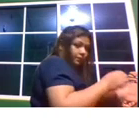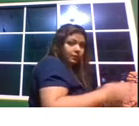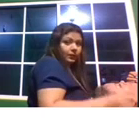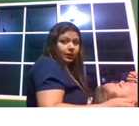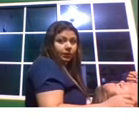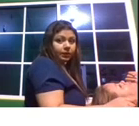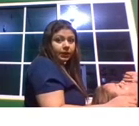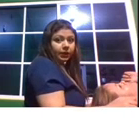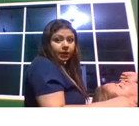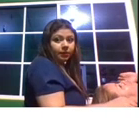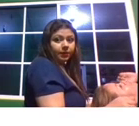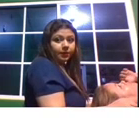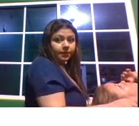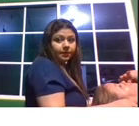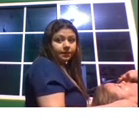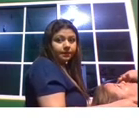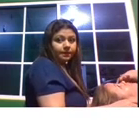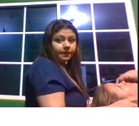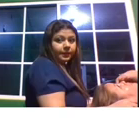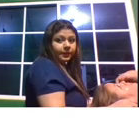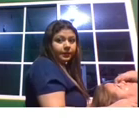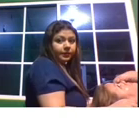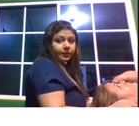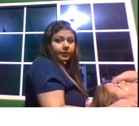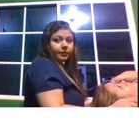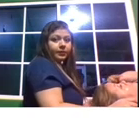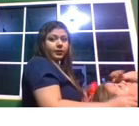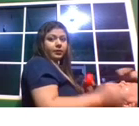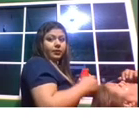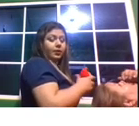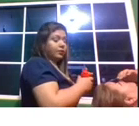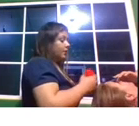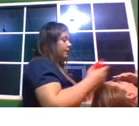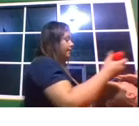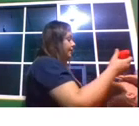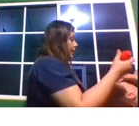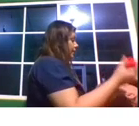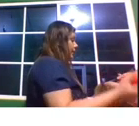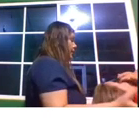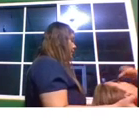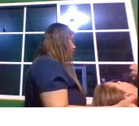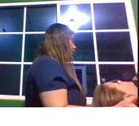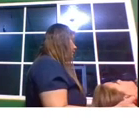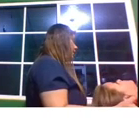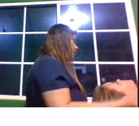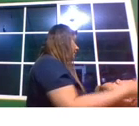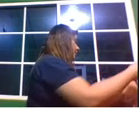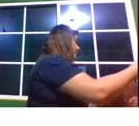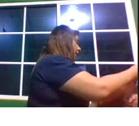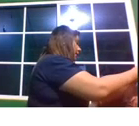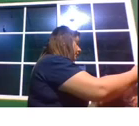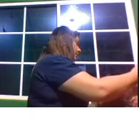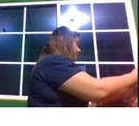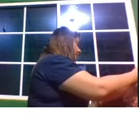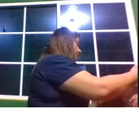retirar por la edad, ¿verdad? No se retira de la empresa, pero sí ya de llegar a la empresa a ocupar